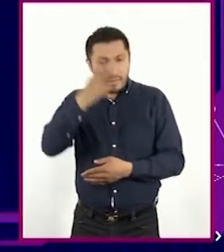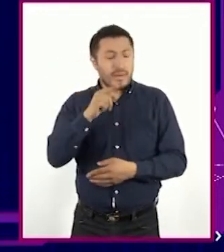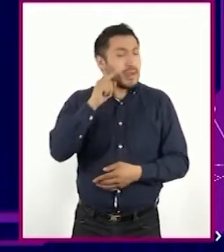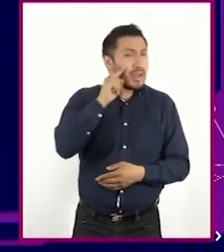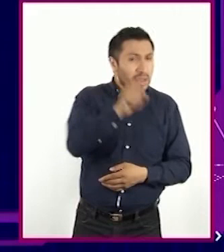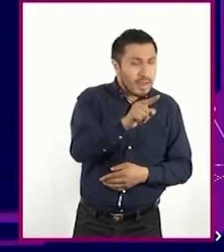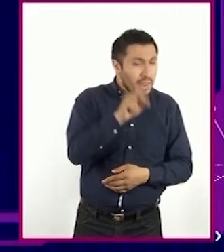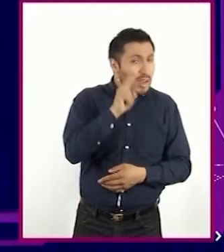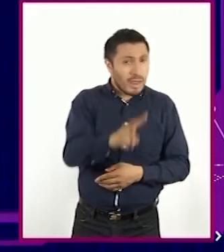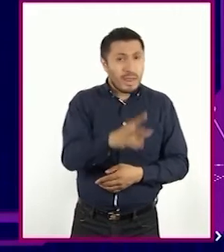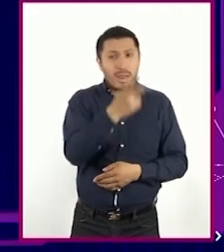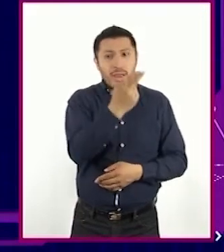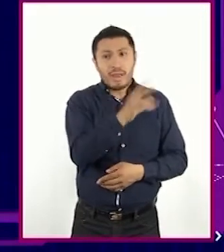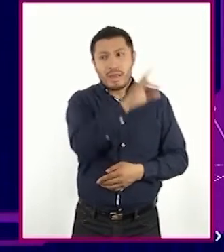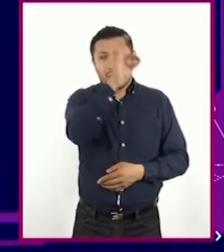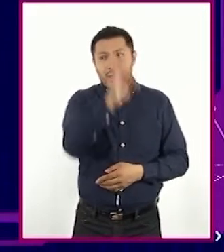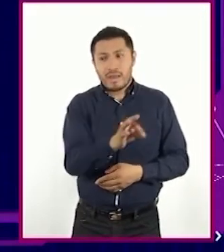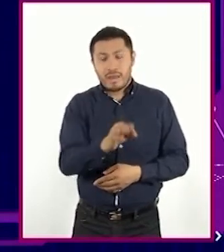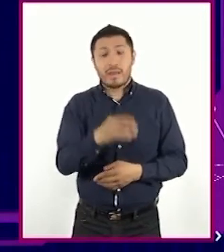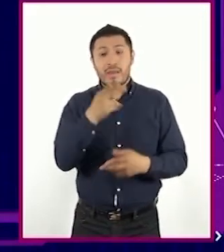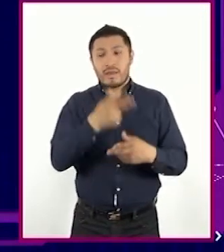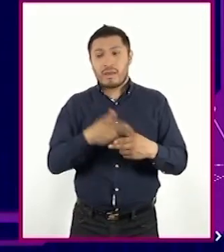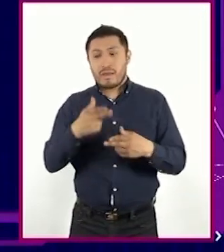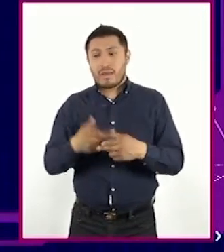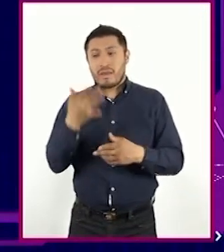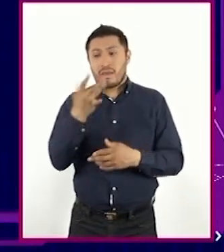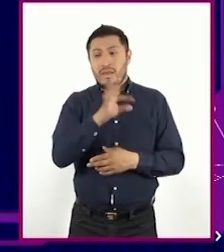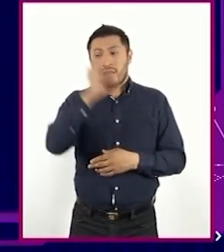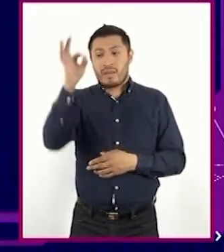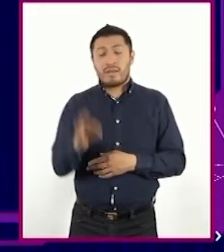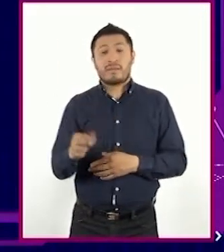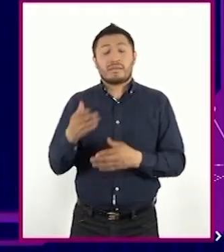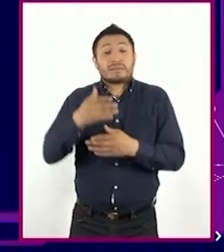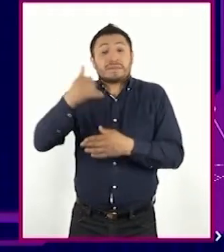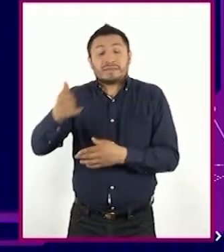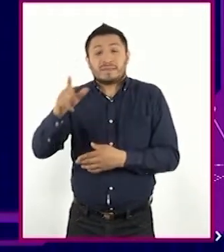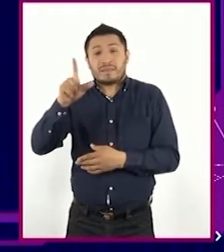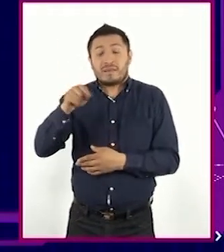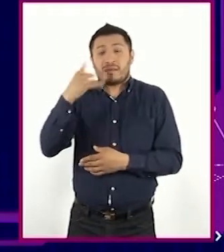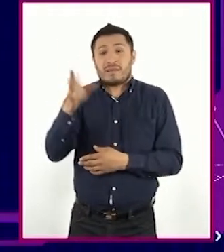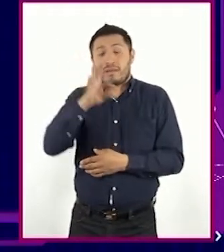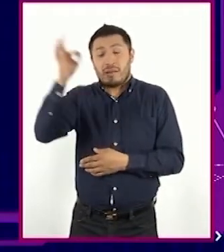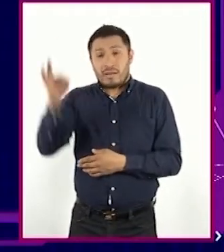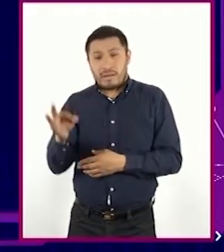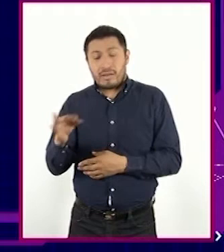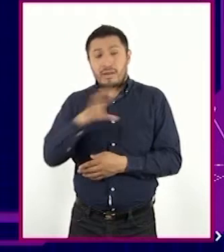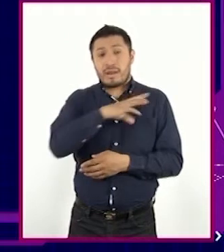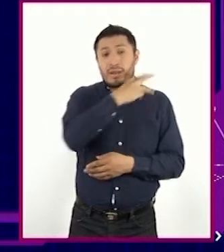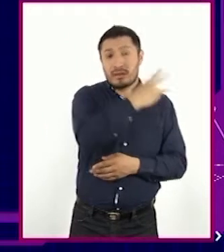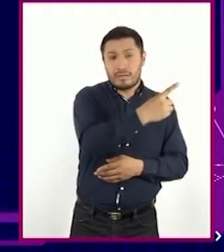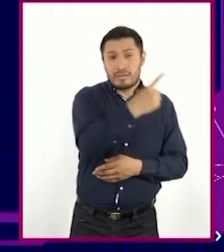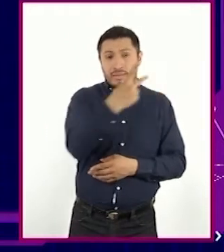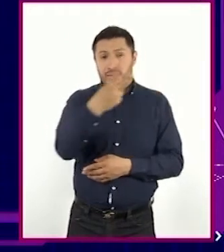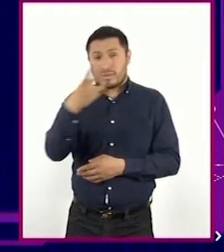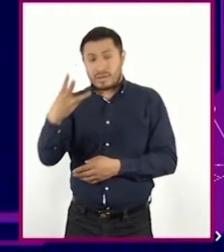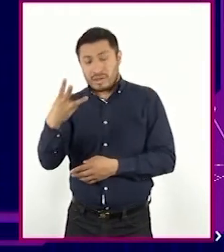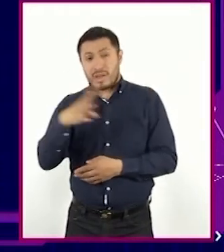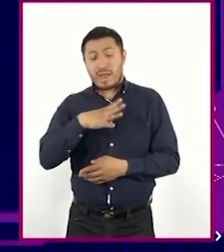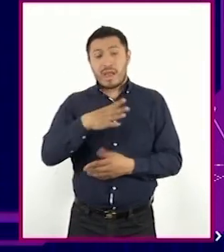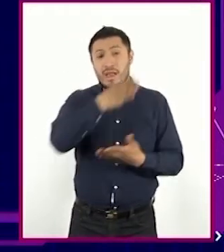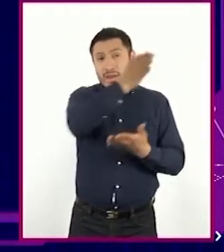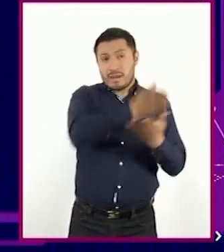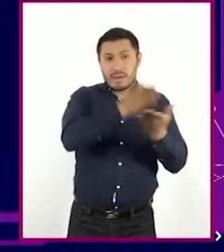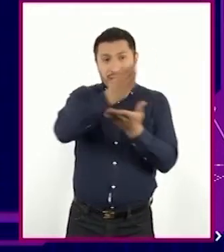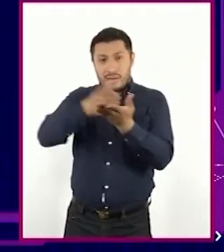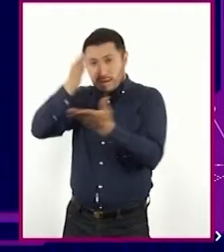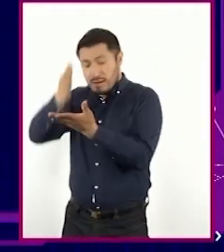25%, el 50% y el 75% Son 3 lugares que dividen el